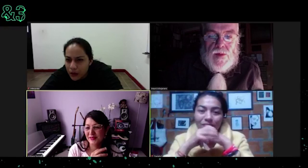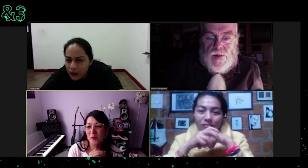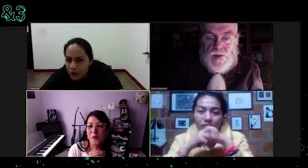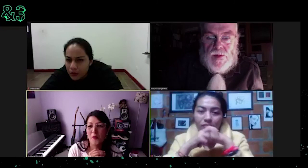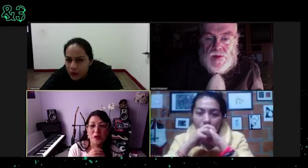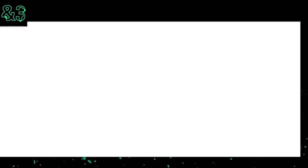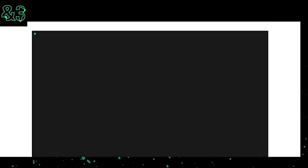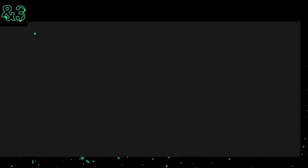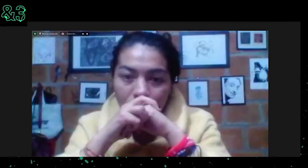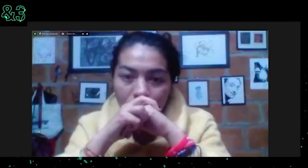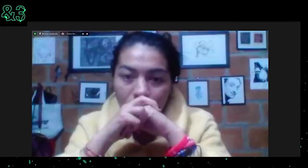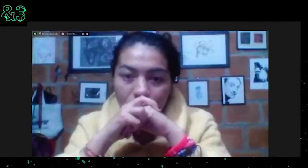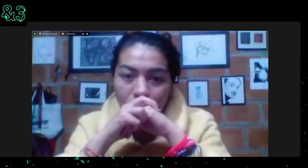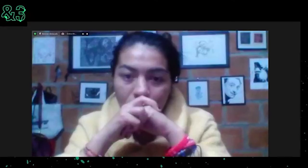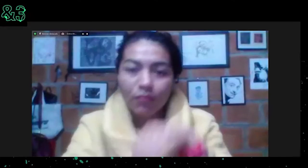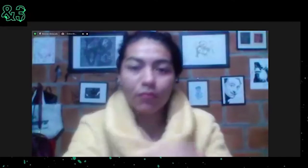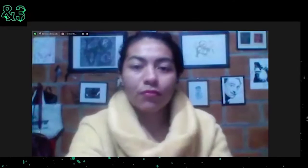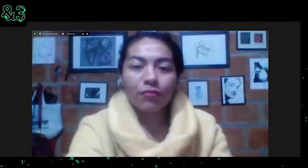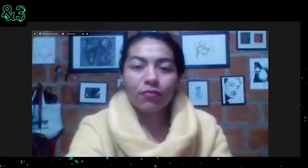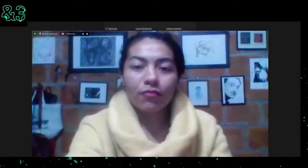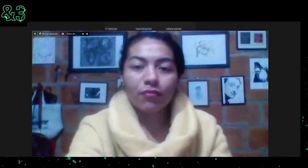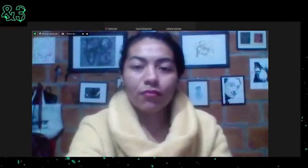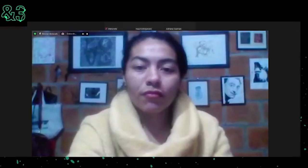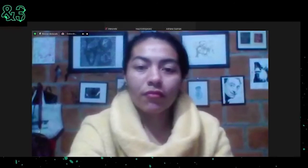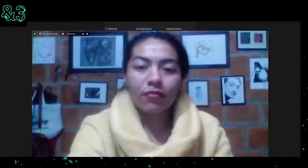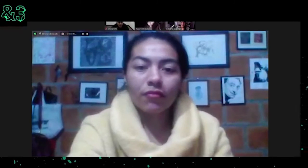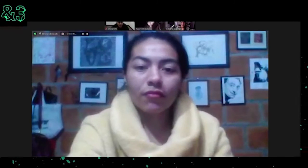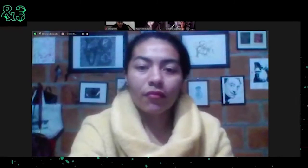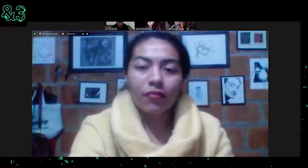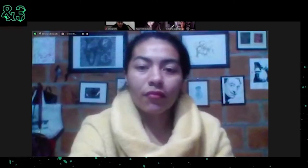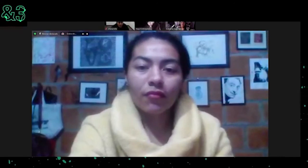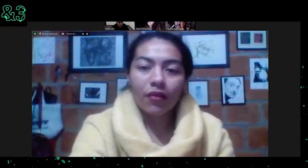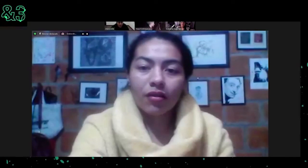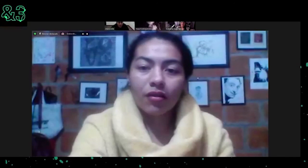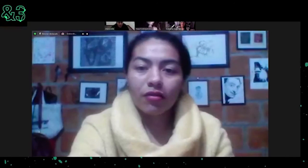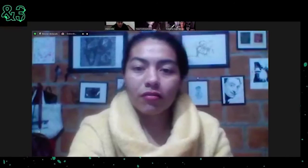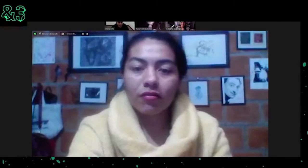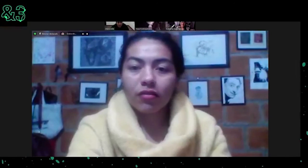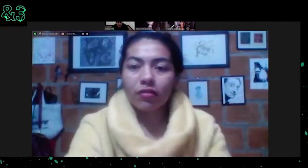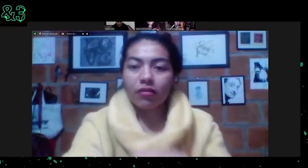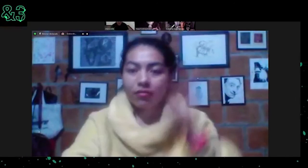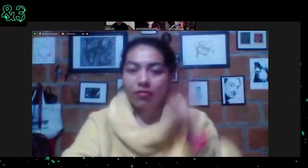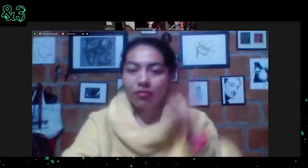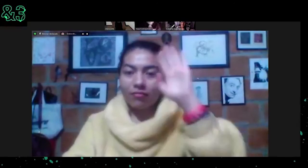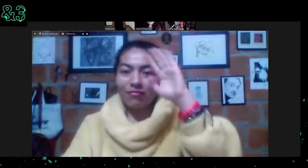Bueno, mientras podemos escuchar la pregunta, ahí está. Listo.